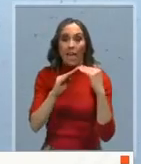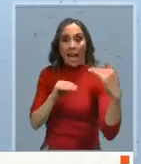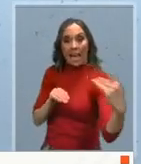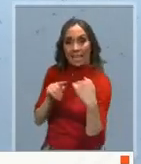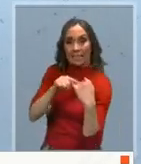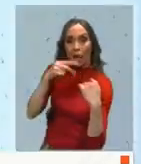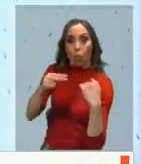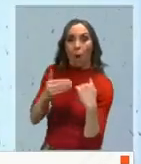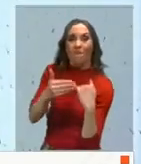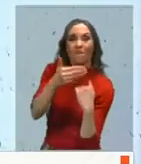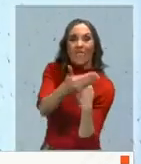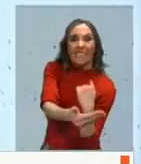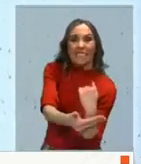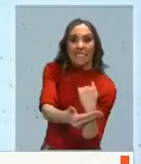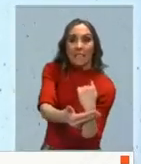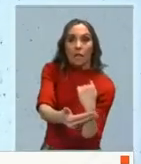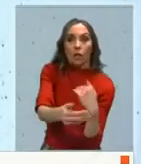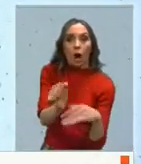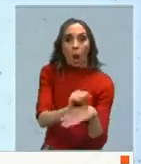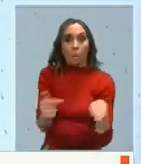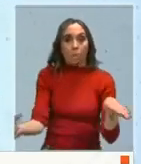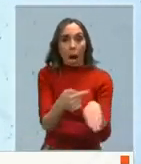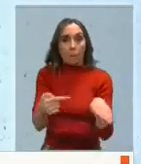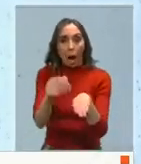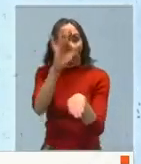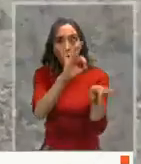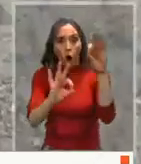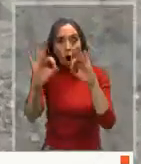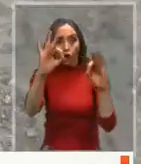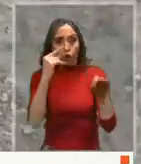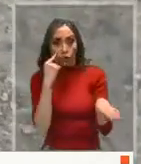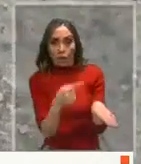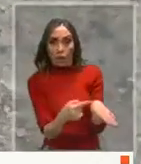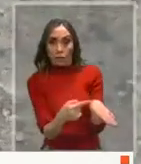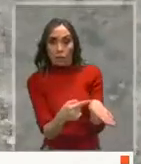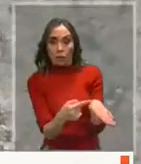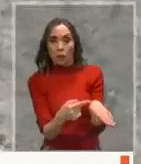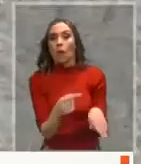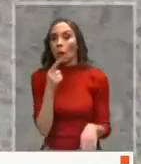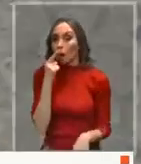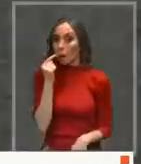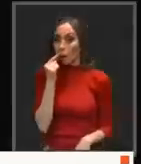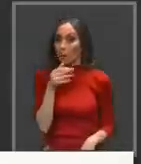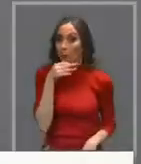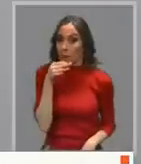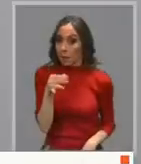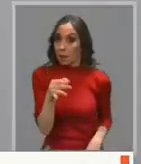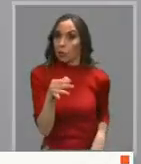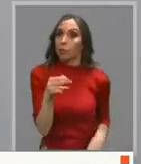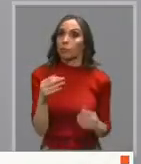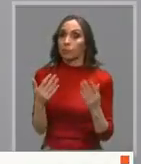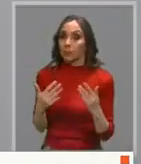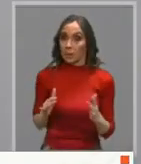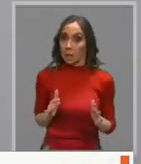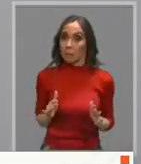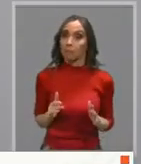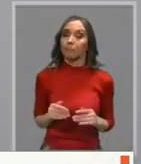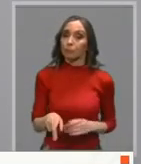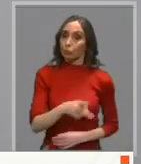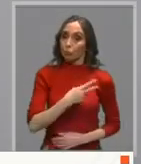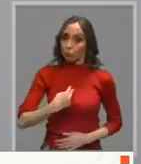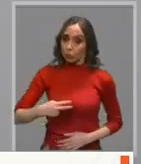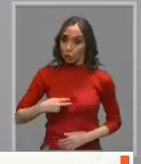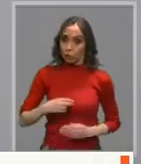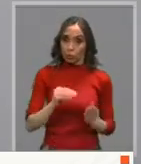propiedad de un vecino, también fue baleado y quedó en estas condiciones. Hemos puesto por esa misma razón a disposición todos